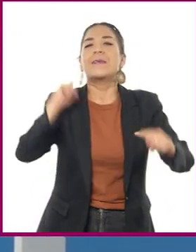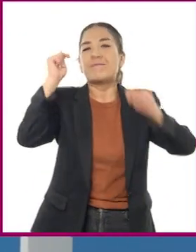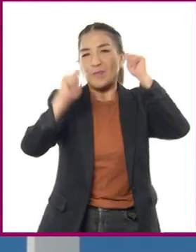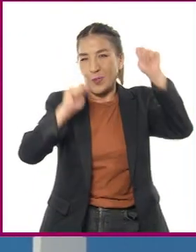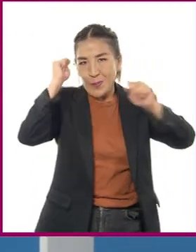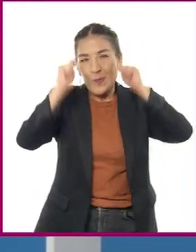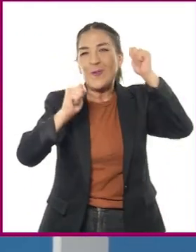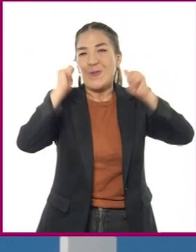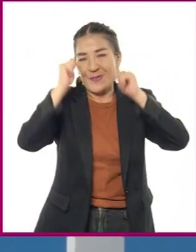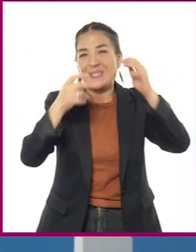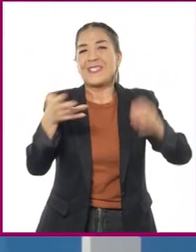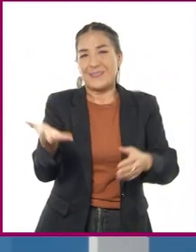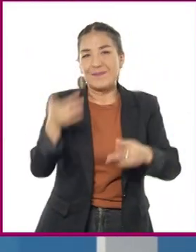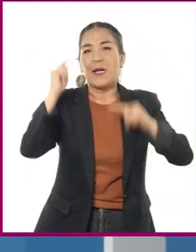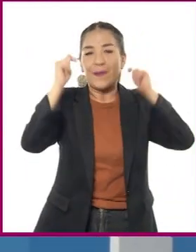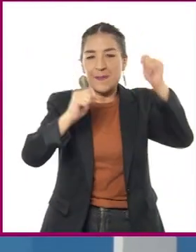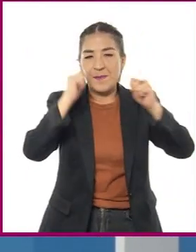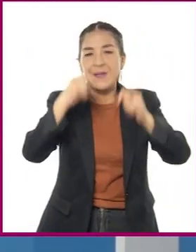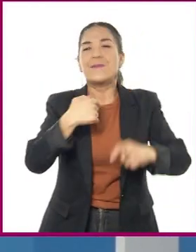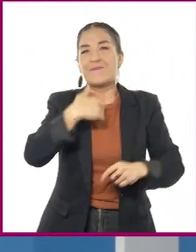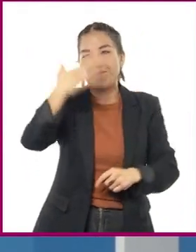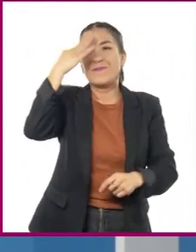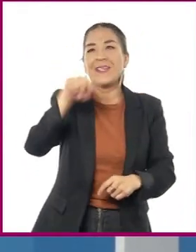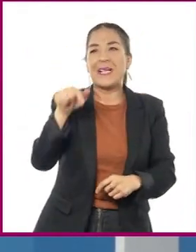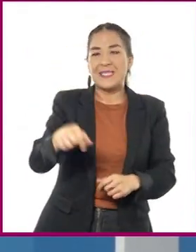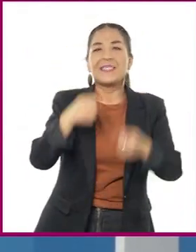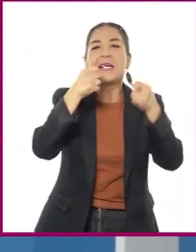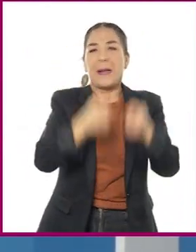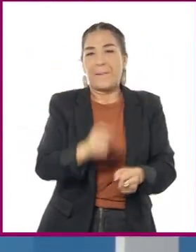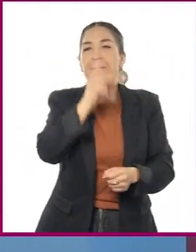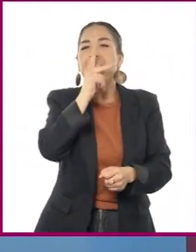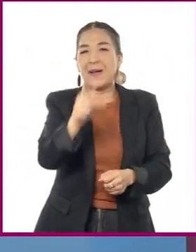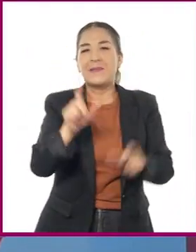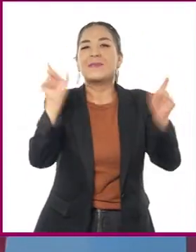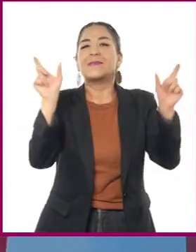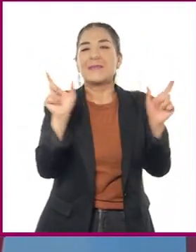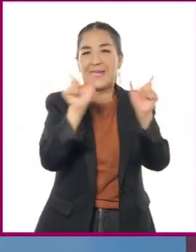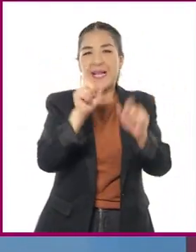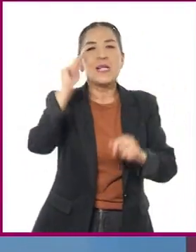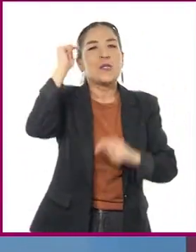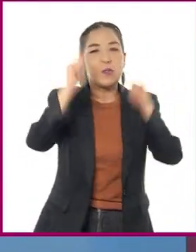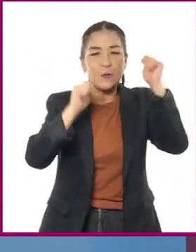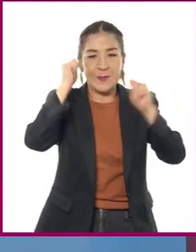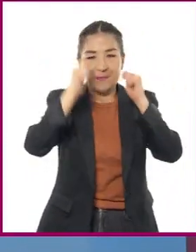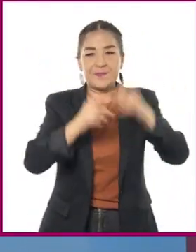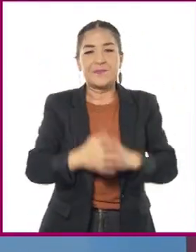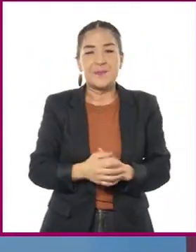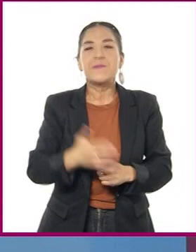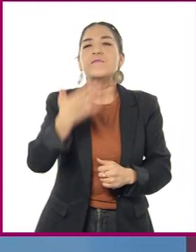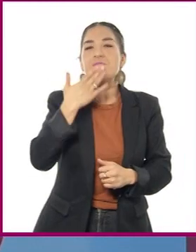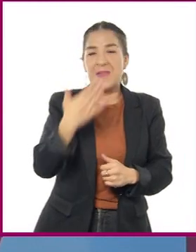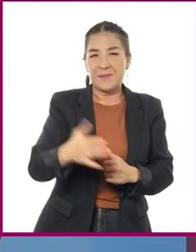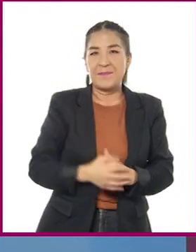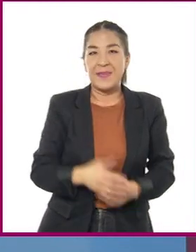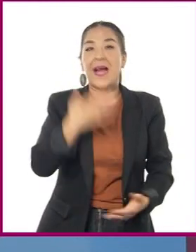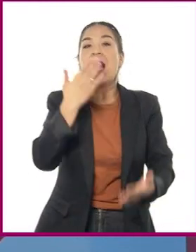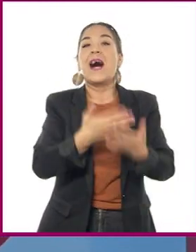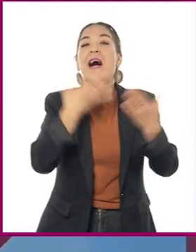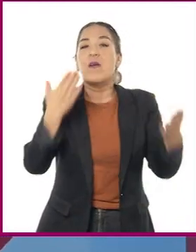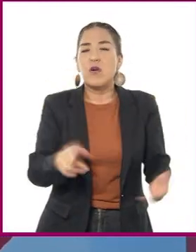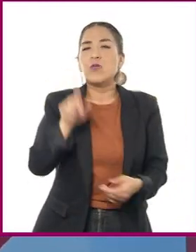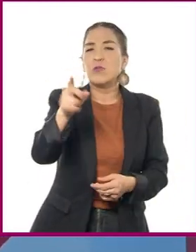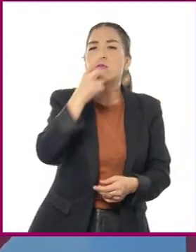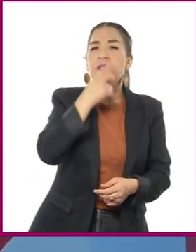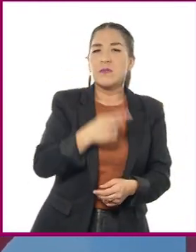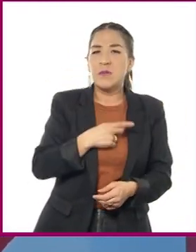Turismo. Sin duda alguna, estoy segura de que es el turismo. Bien contestado. Ahora dime, ¿a